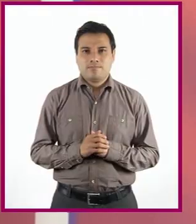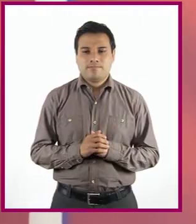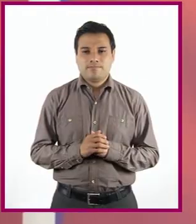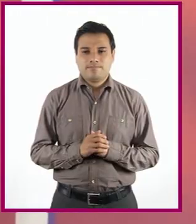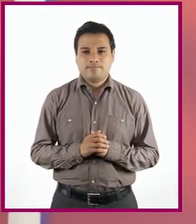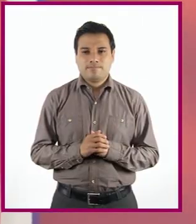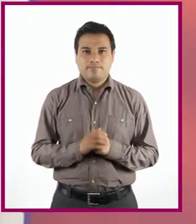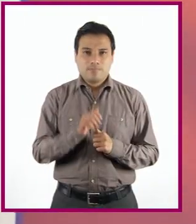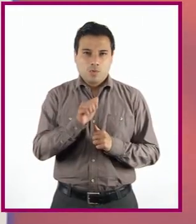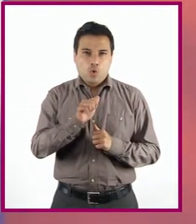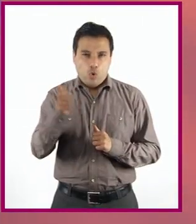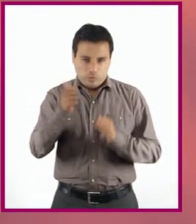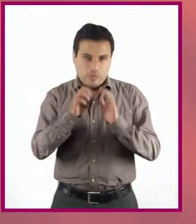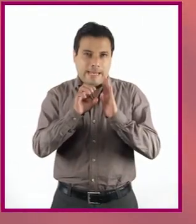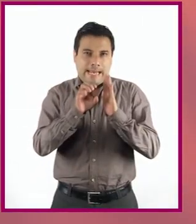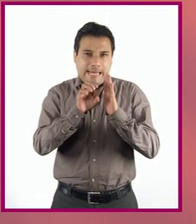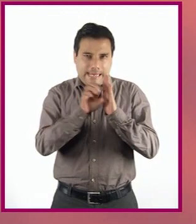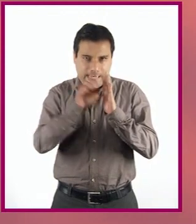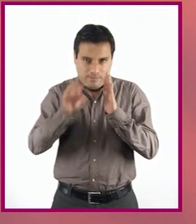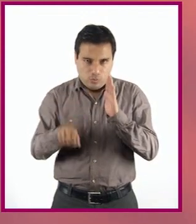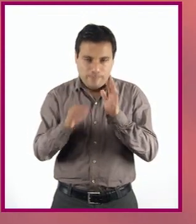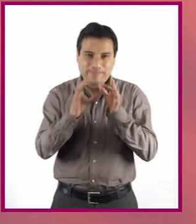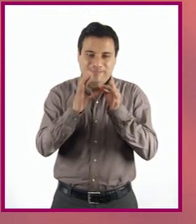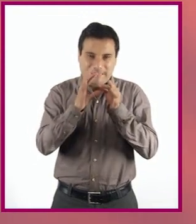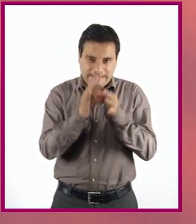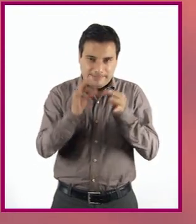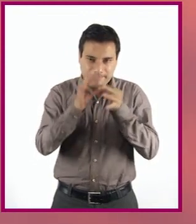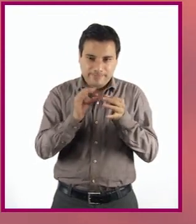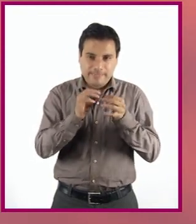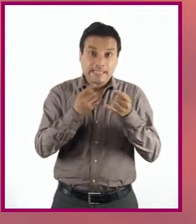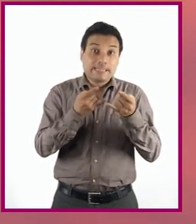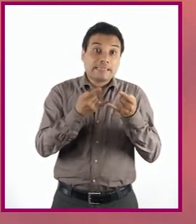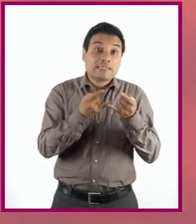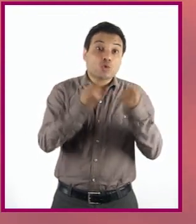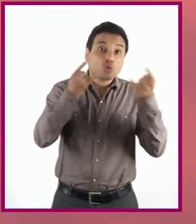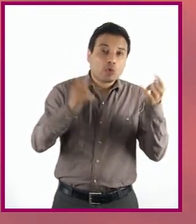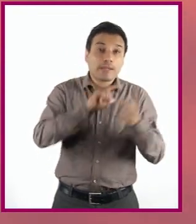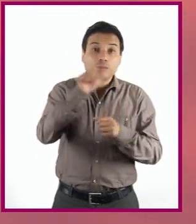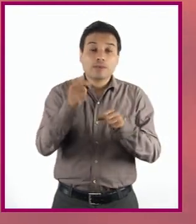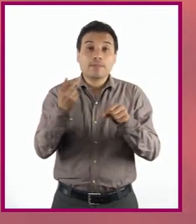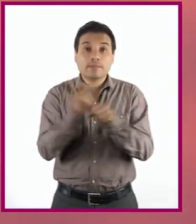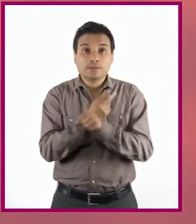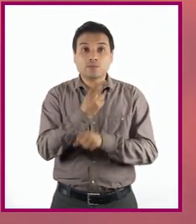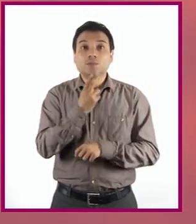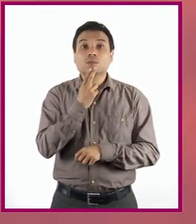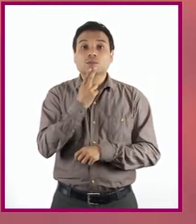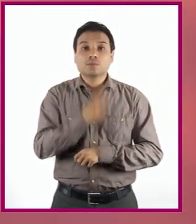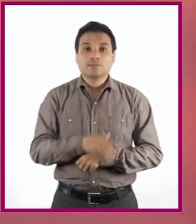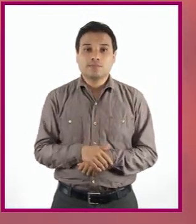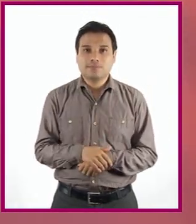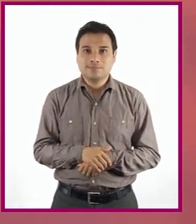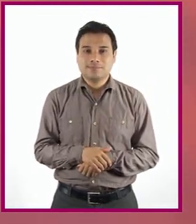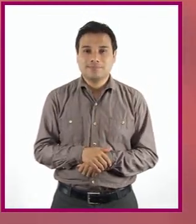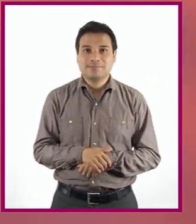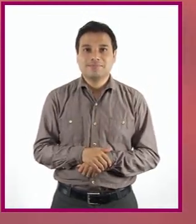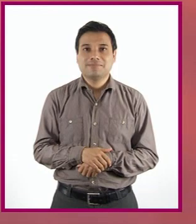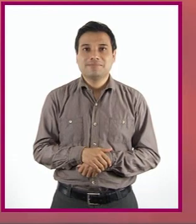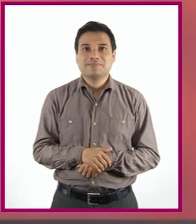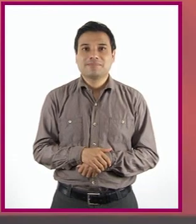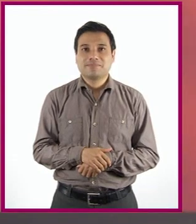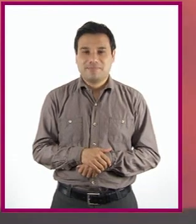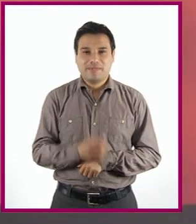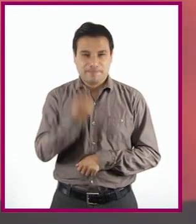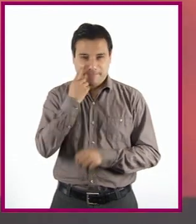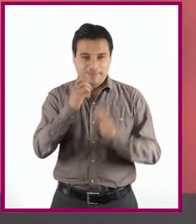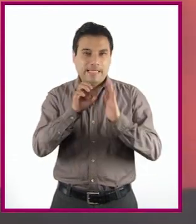manera más de relatar las causas o efectos provocados por un hecho es haciendo uso de conectores causales. Veamos el